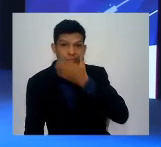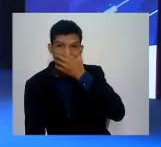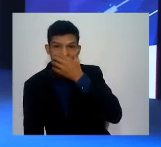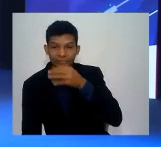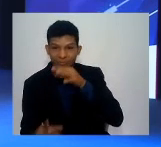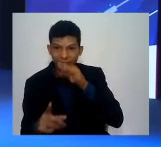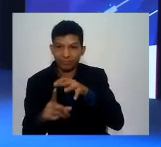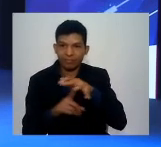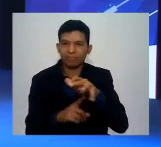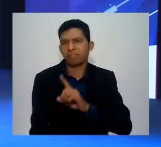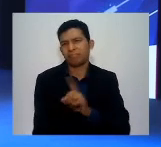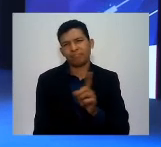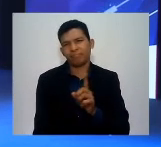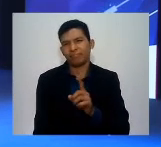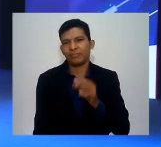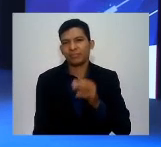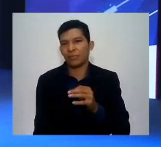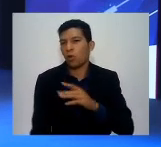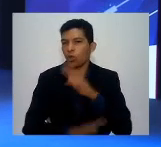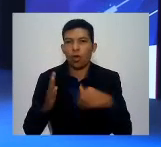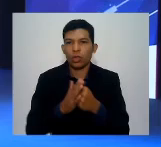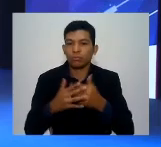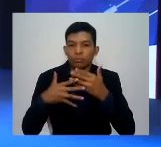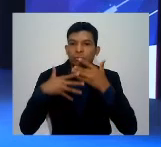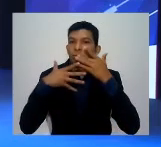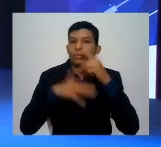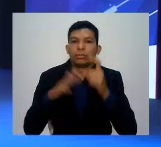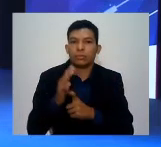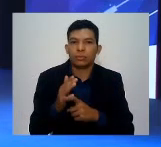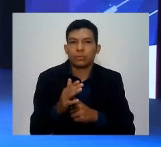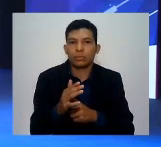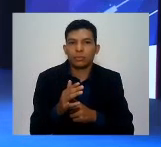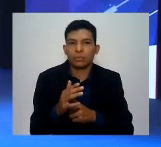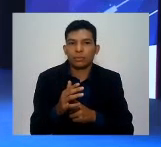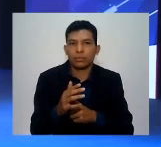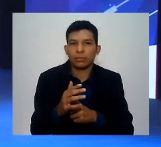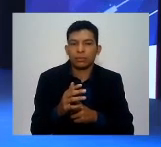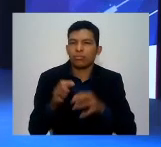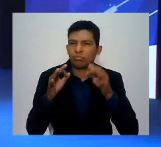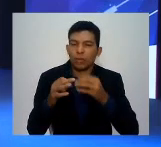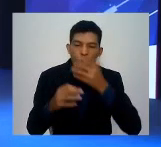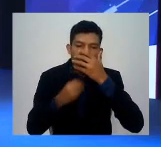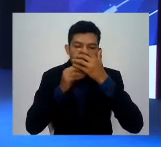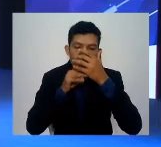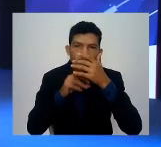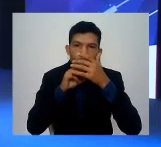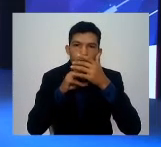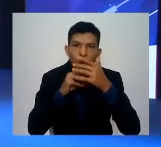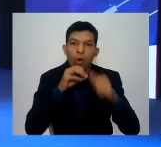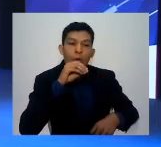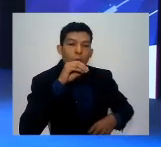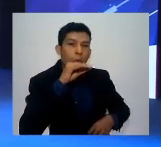y el problema fue que tuvieron que prohibirlos porque es que todo el mundo estaba como si fuera Aquaman.